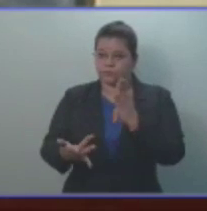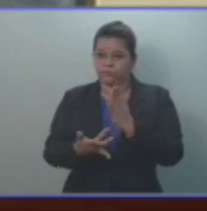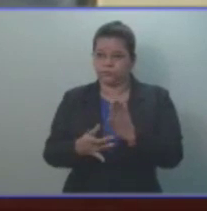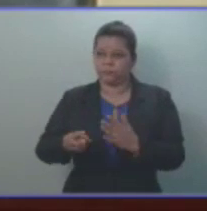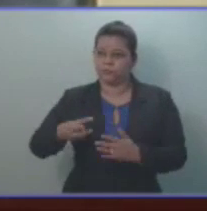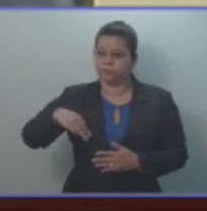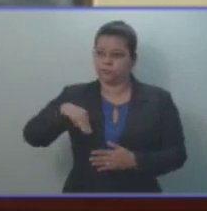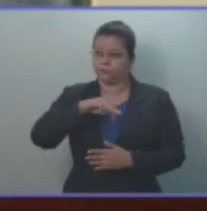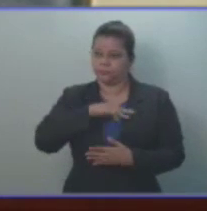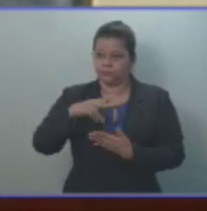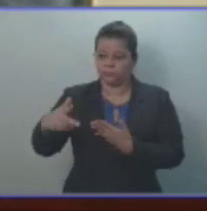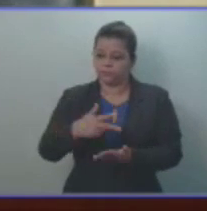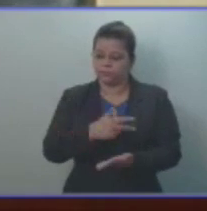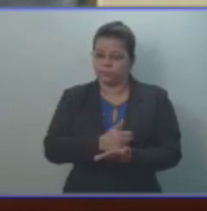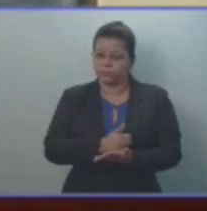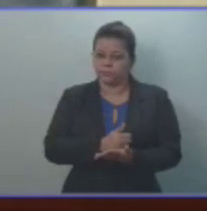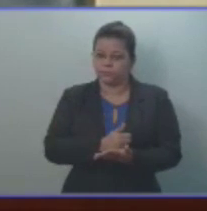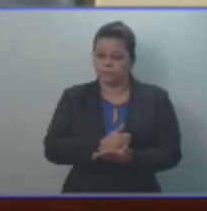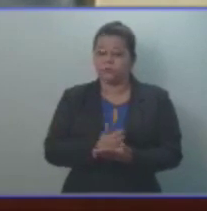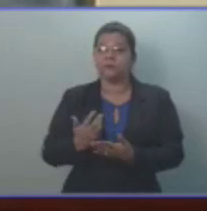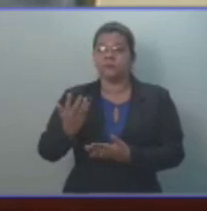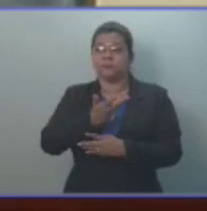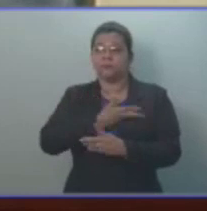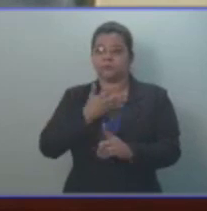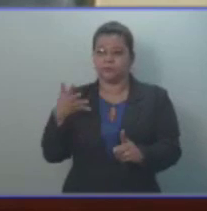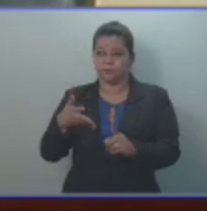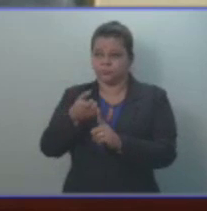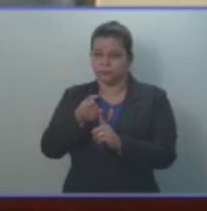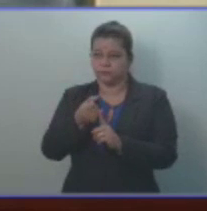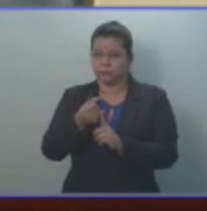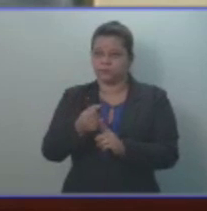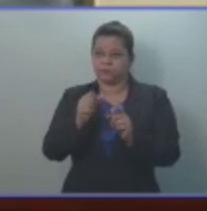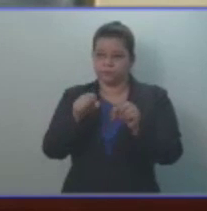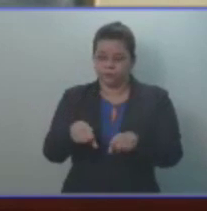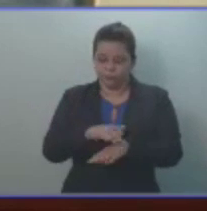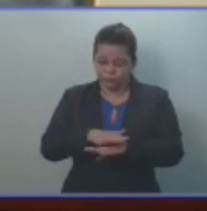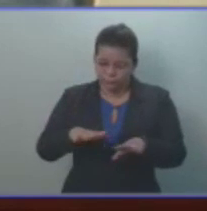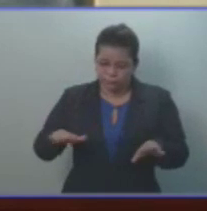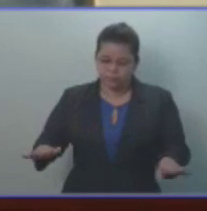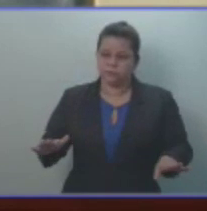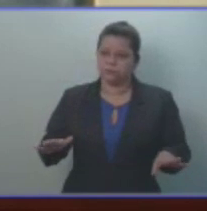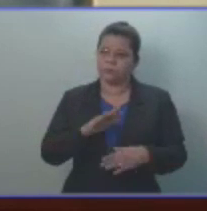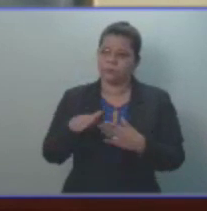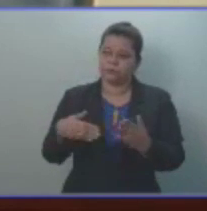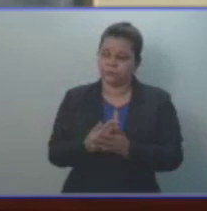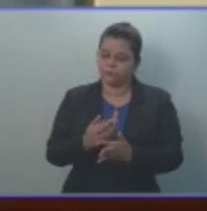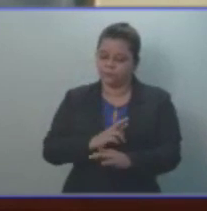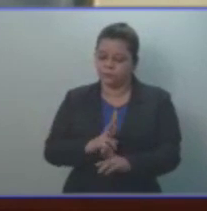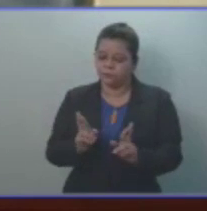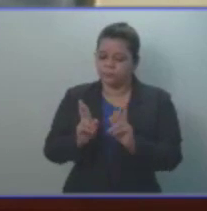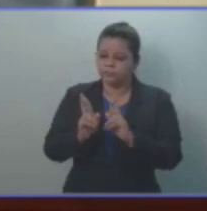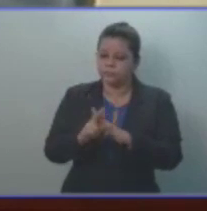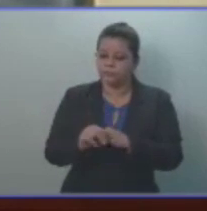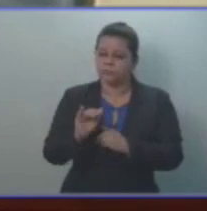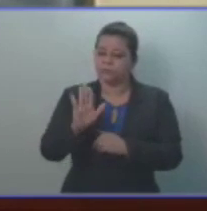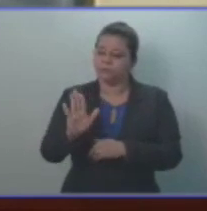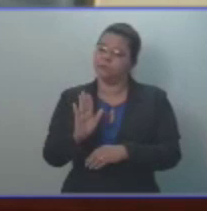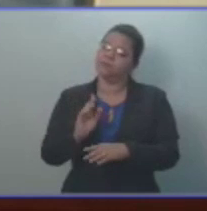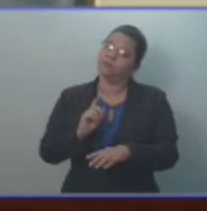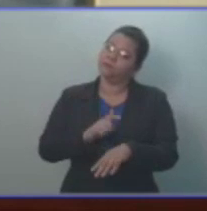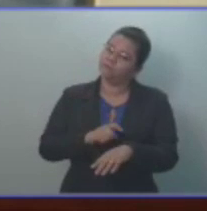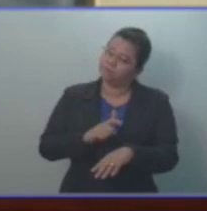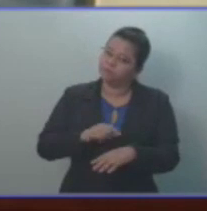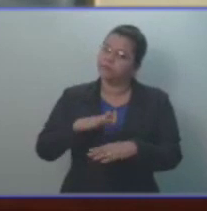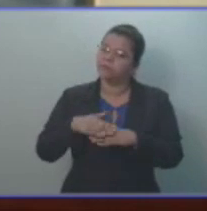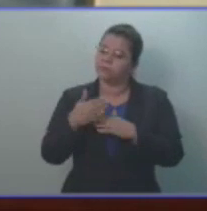Hacienda, y el propósito es complementar con esa reforma que en su momento habrá que hacer